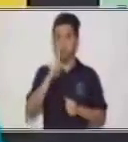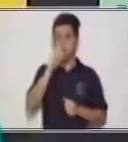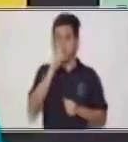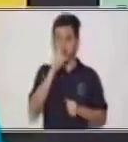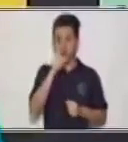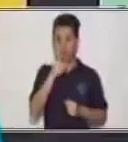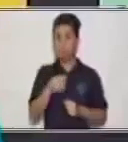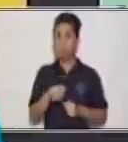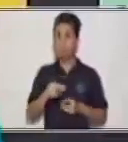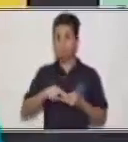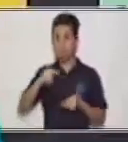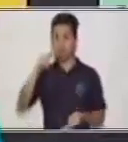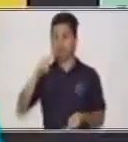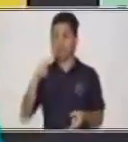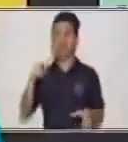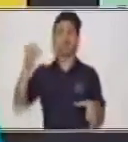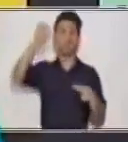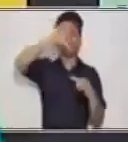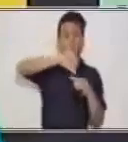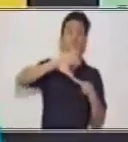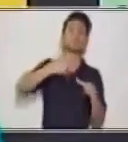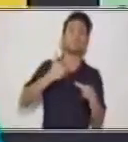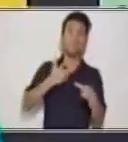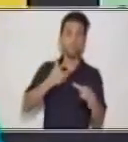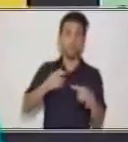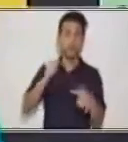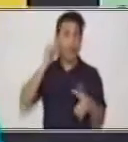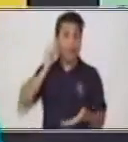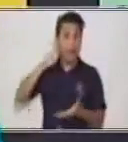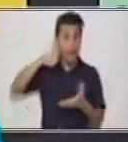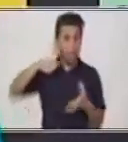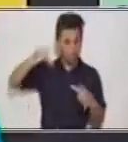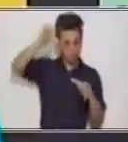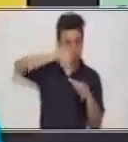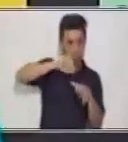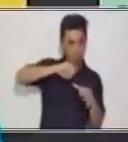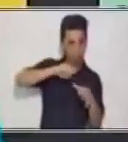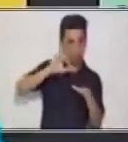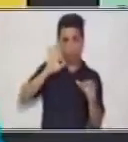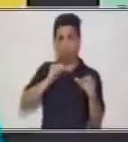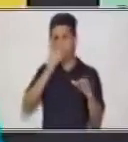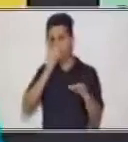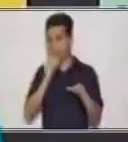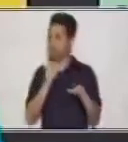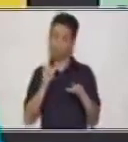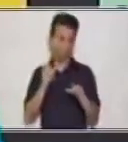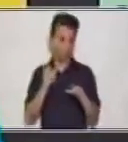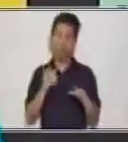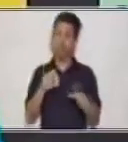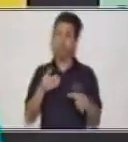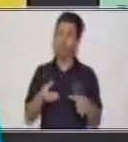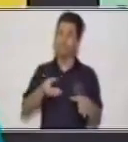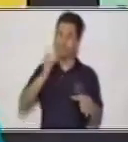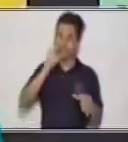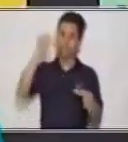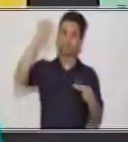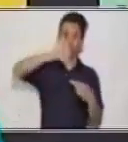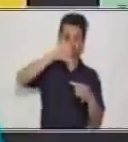vasos? Muy bien, le caben vasos, excelente. Un depósito de agua